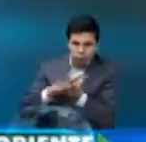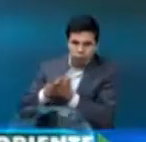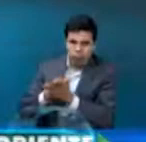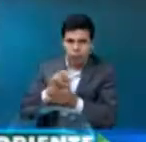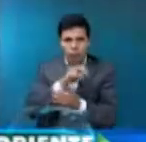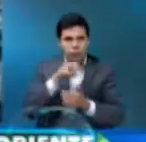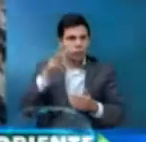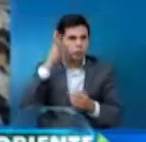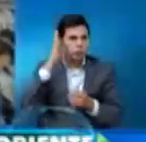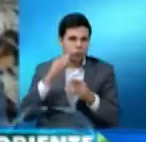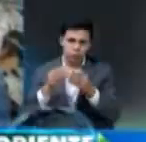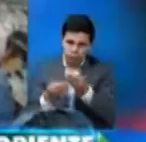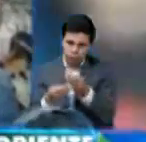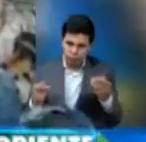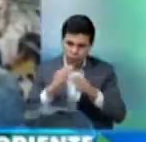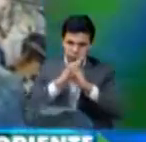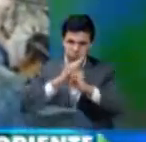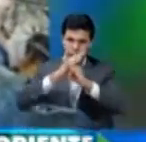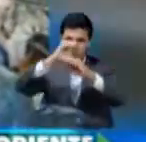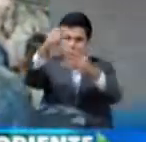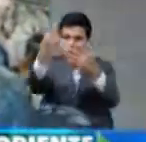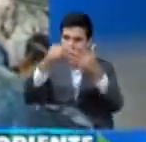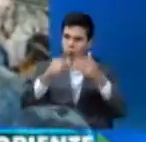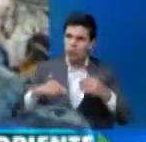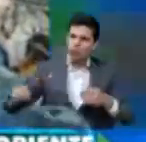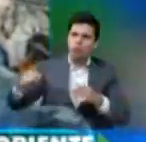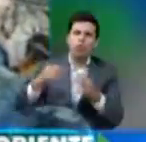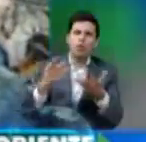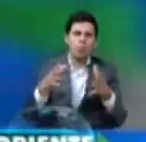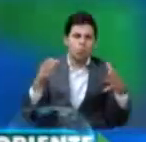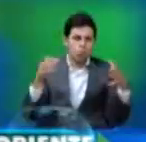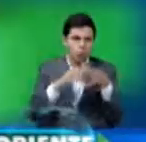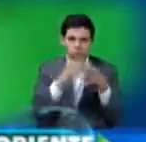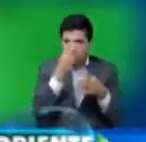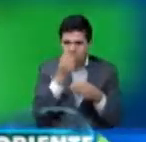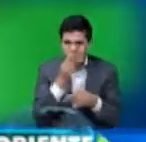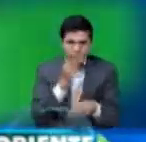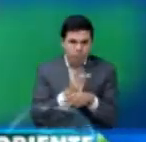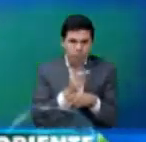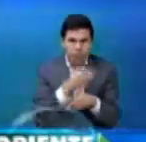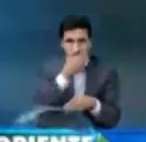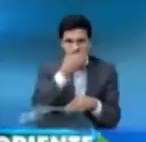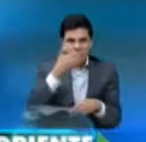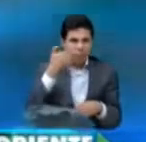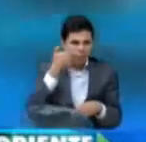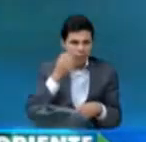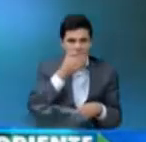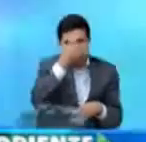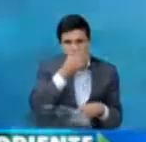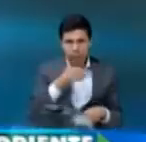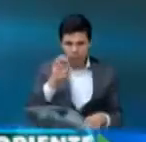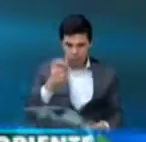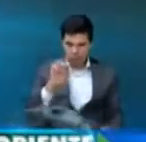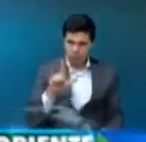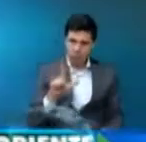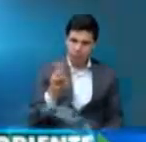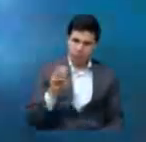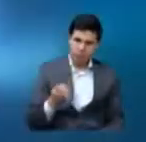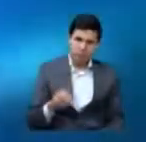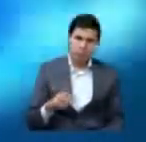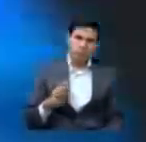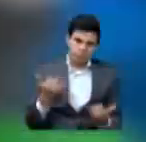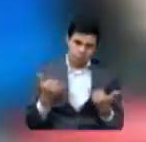norte de Santander. Estas trampas mortales son implementadas por los grupos subversivos como la FARC y el ELN. Vale la pena resaltar que en la historia